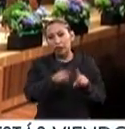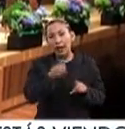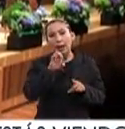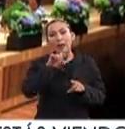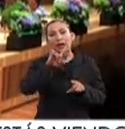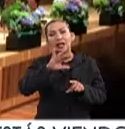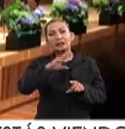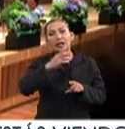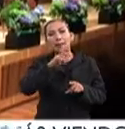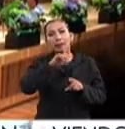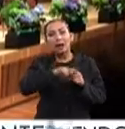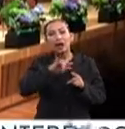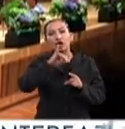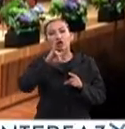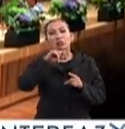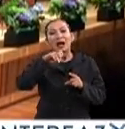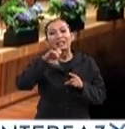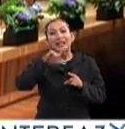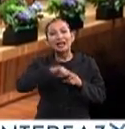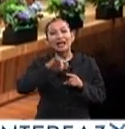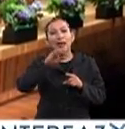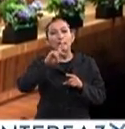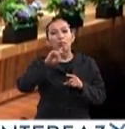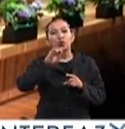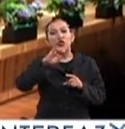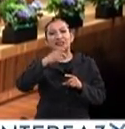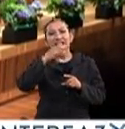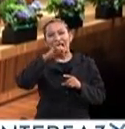de Emmanuel Chabrier, Jules Massenet y Giacomo